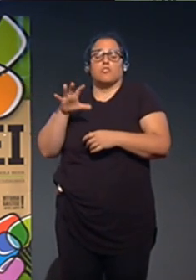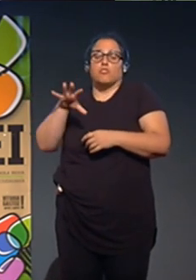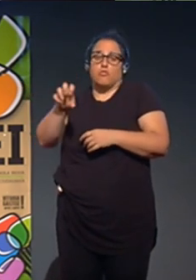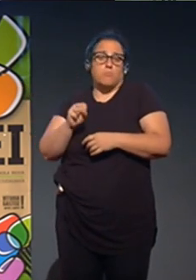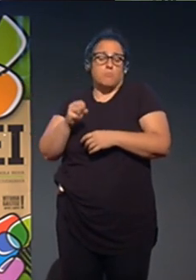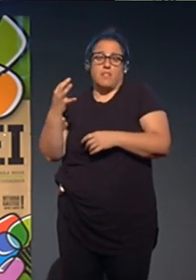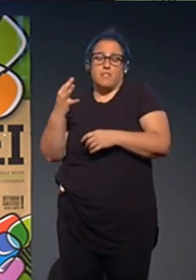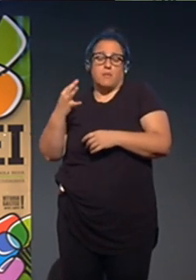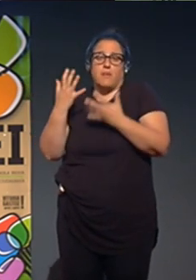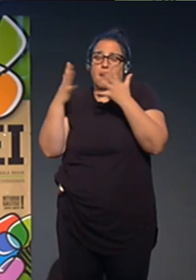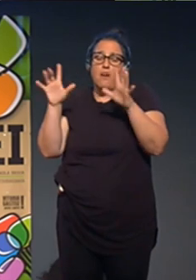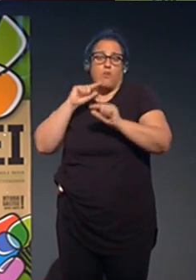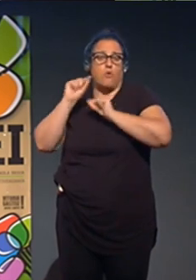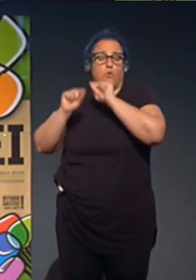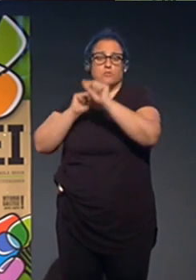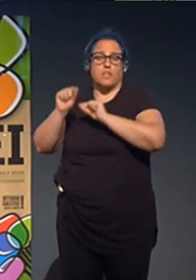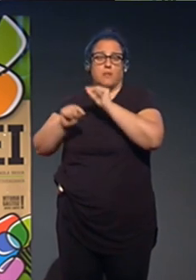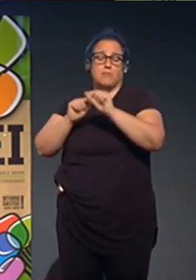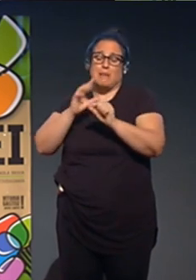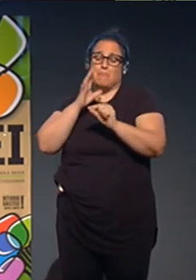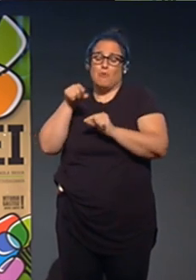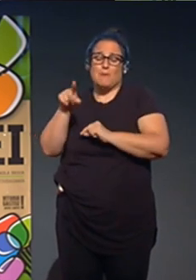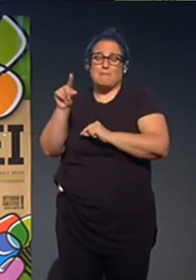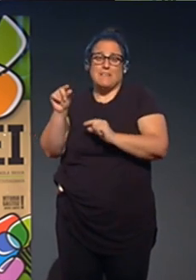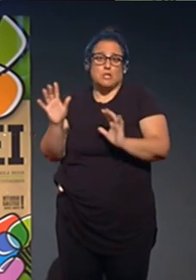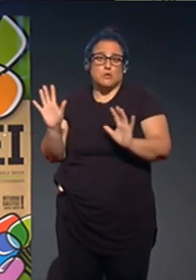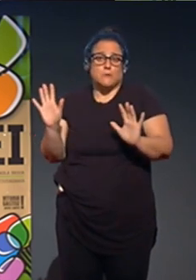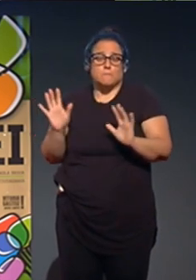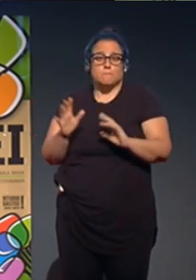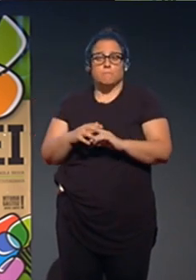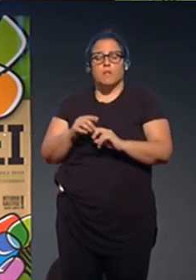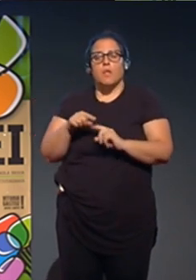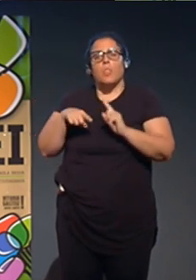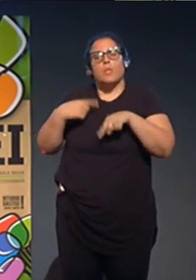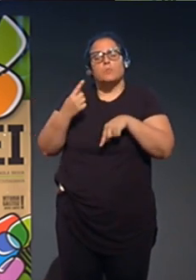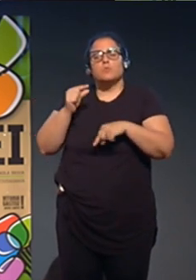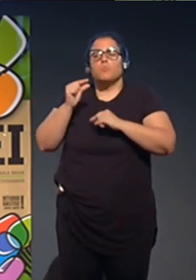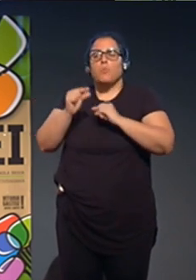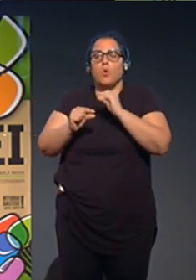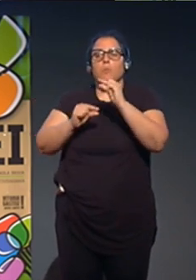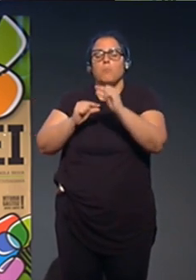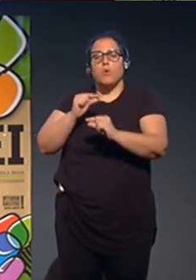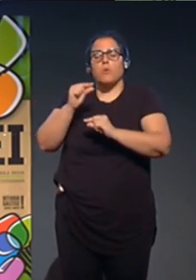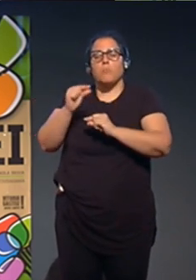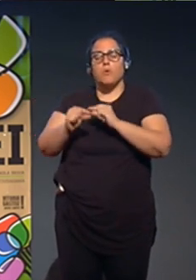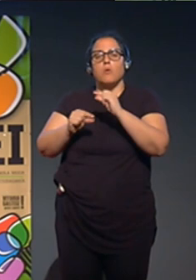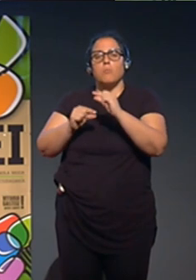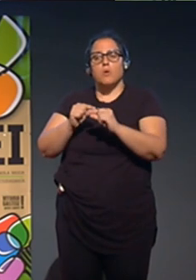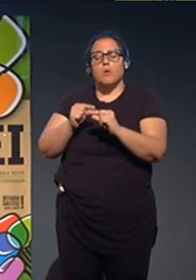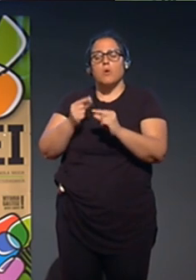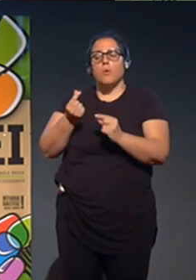comprar por muy contaminante que sea lo otro Porque es más barato vale Y luego paulatinamente se va haciendo igualar ese precio